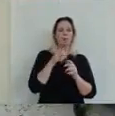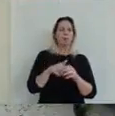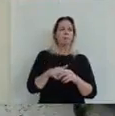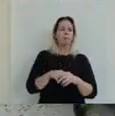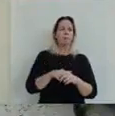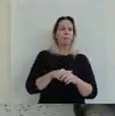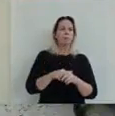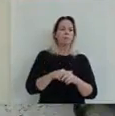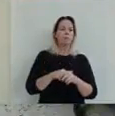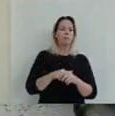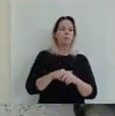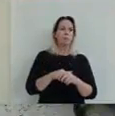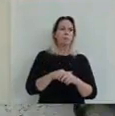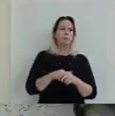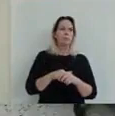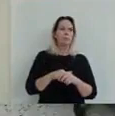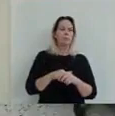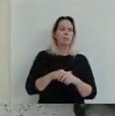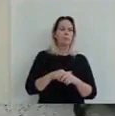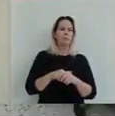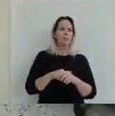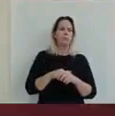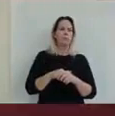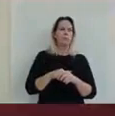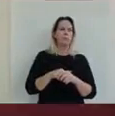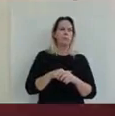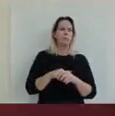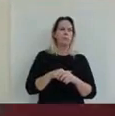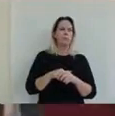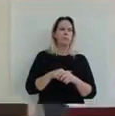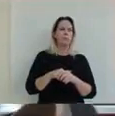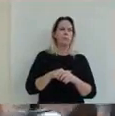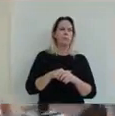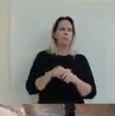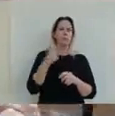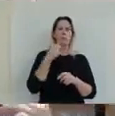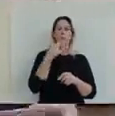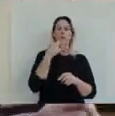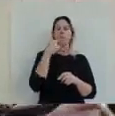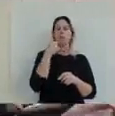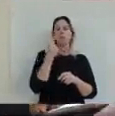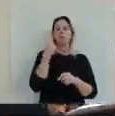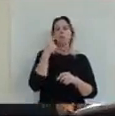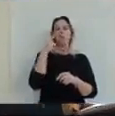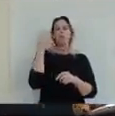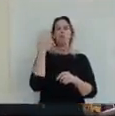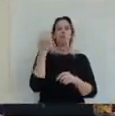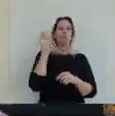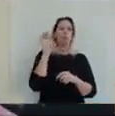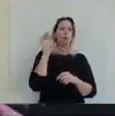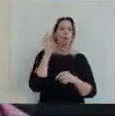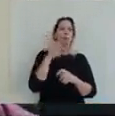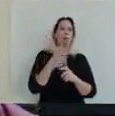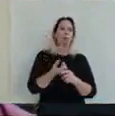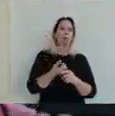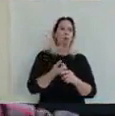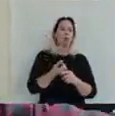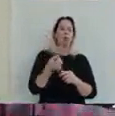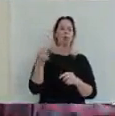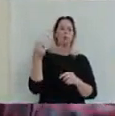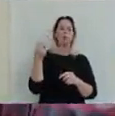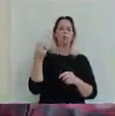Muchas gracias, señora Presidenta. Simplemente quiero traer a colación algunas cuestiones que han ocurrido durante el fin de semana y